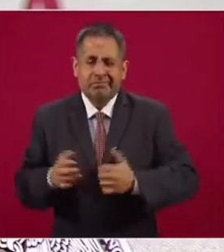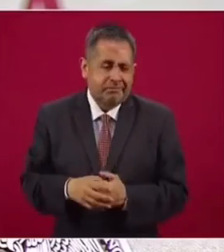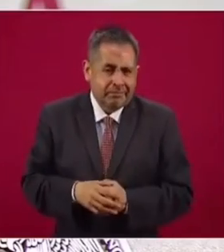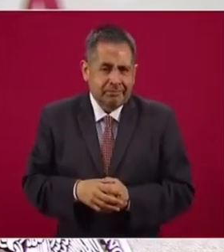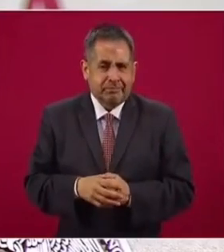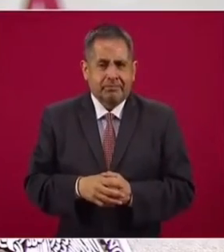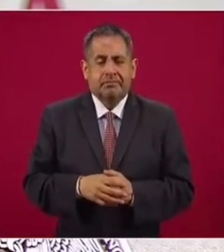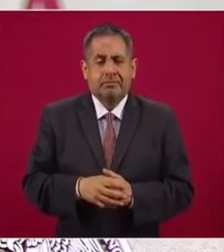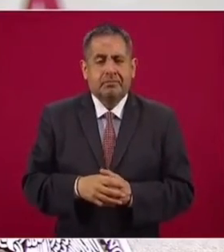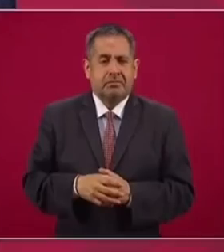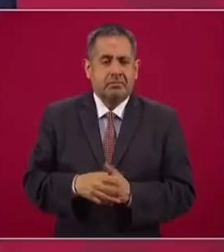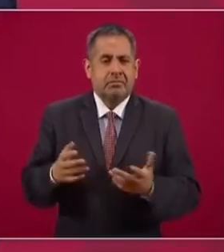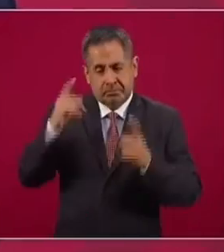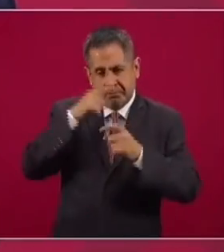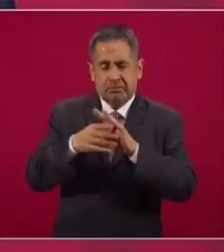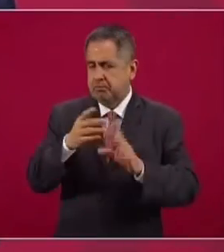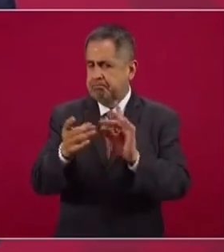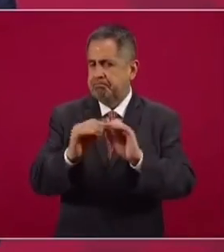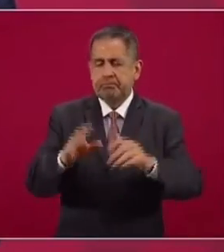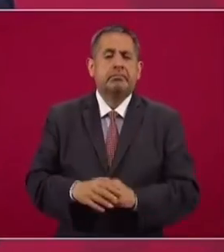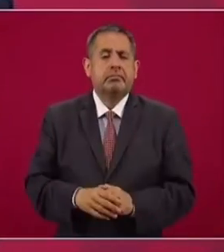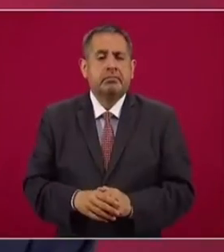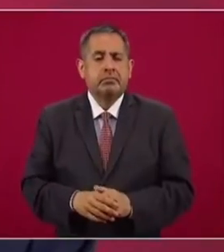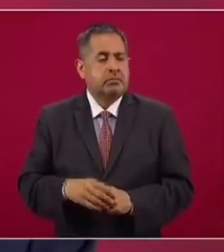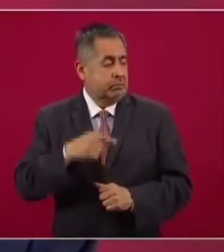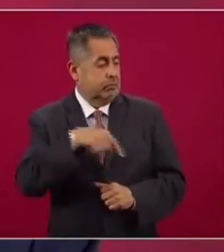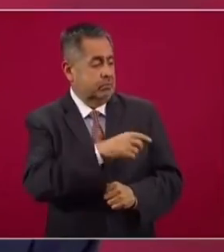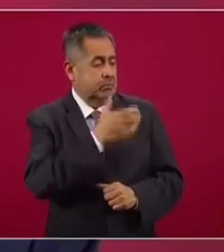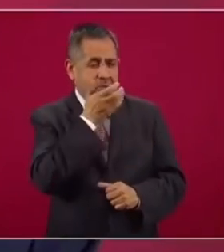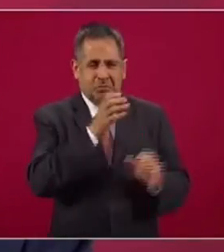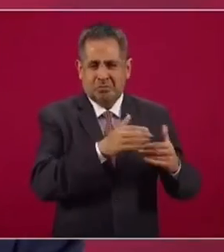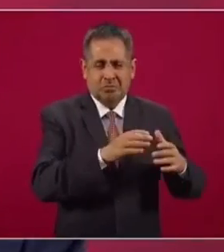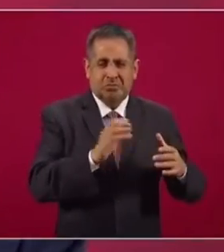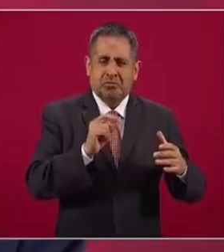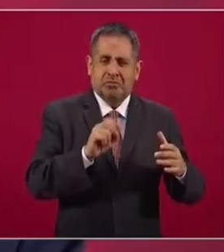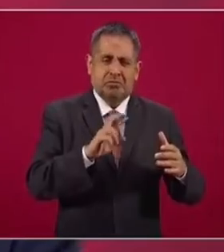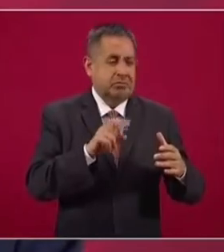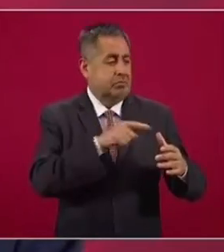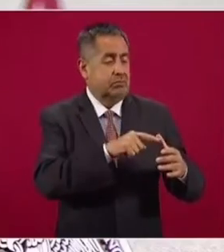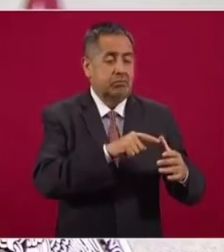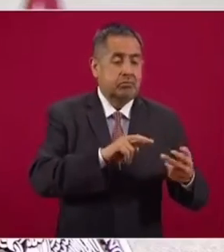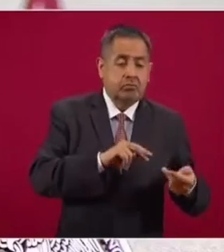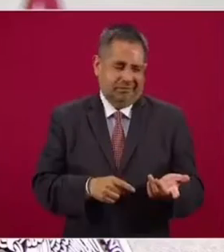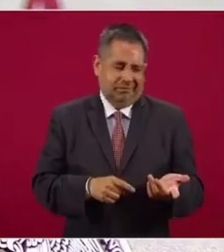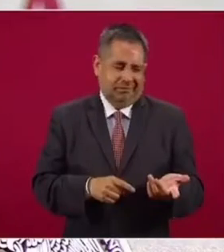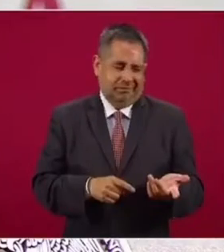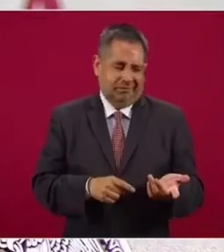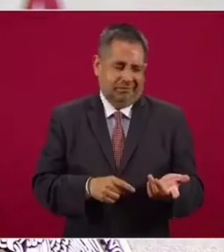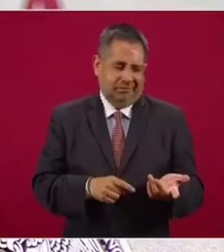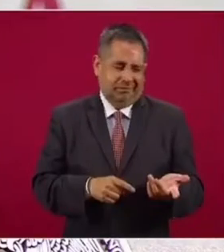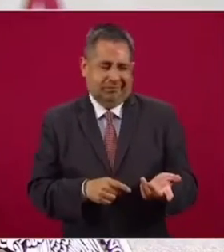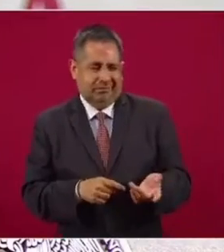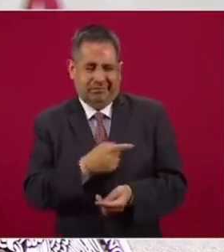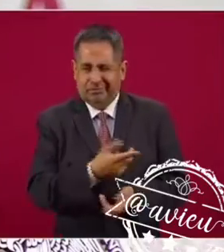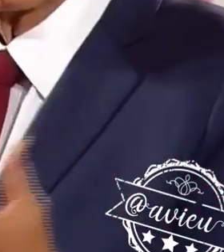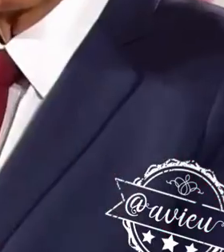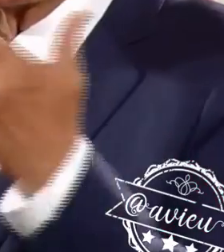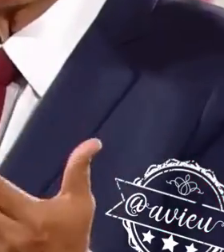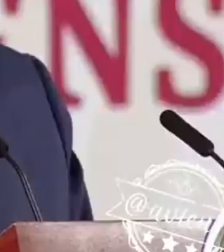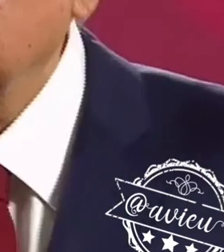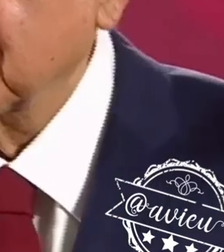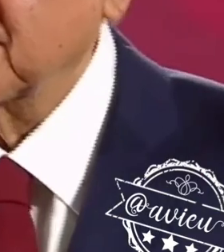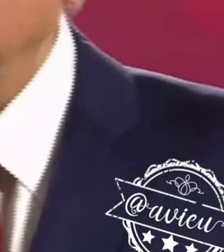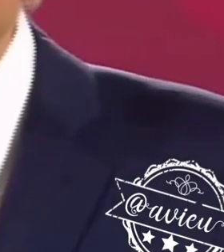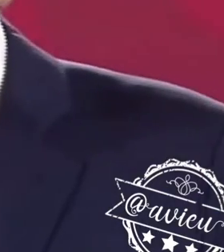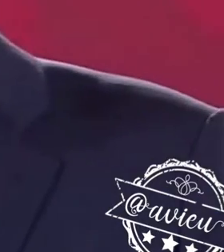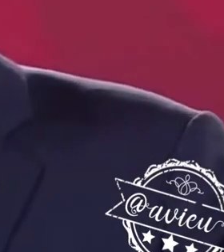Estamos difícil. También esto es importante aclararlo. De que un conservador, de repente, se convierta en defensor de las mujeres. Los